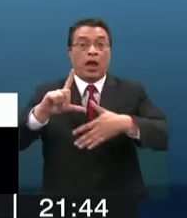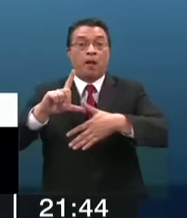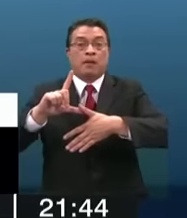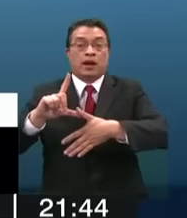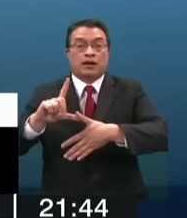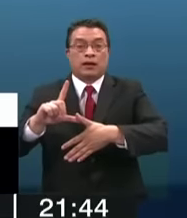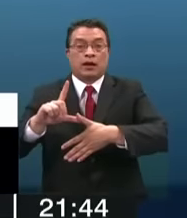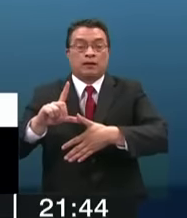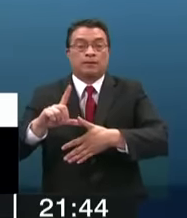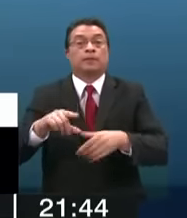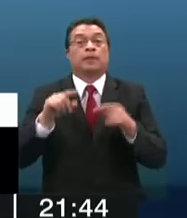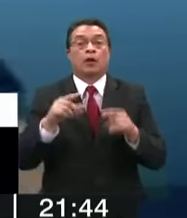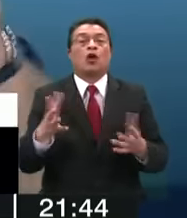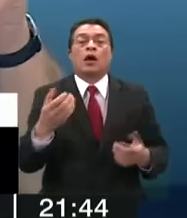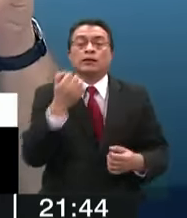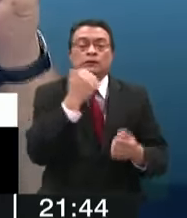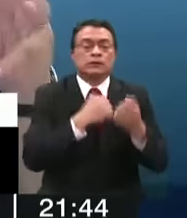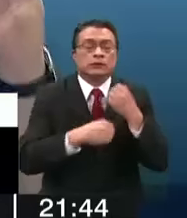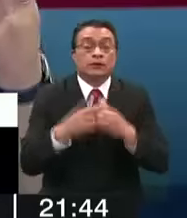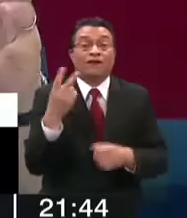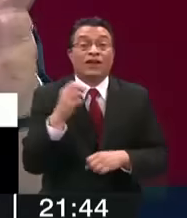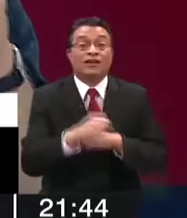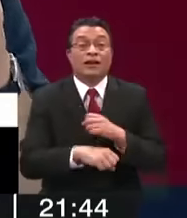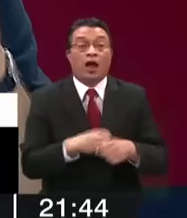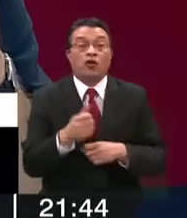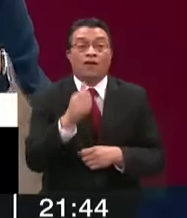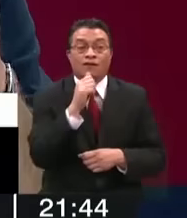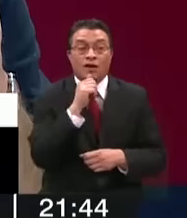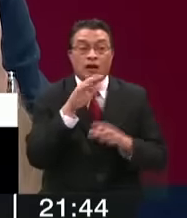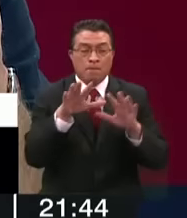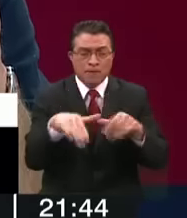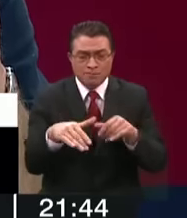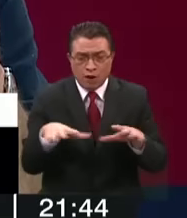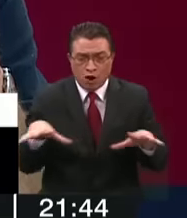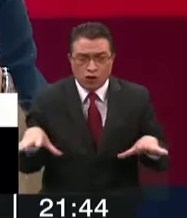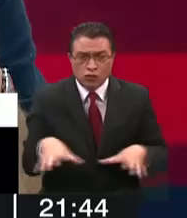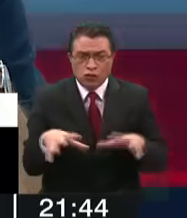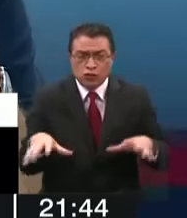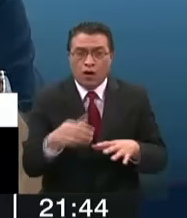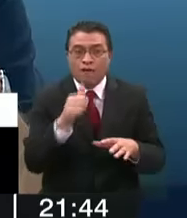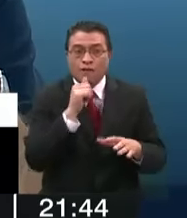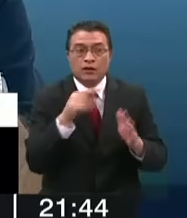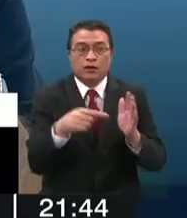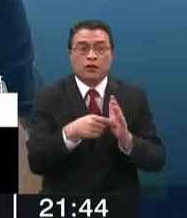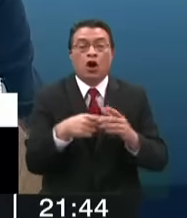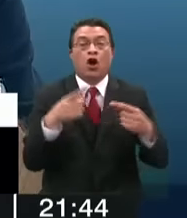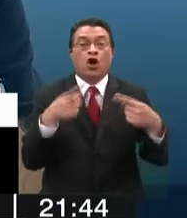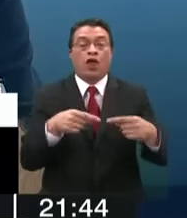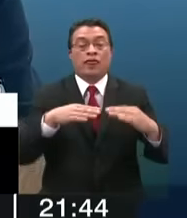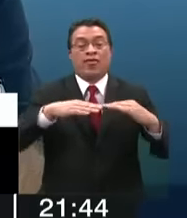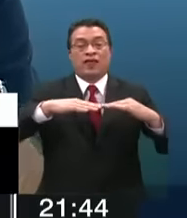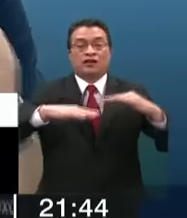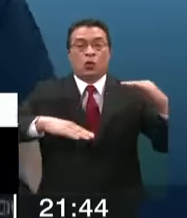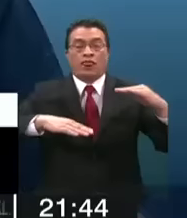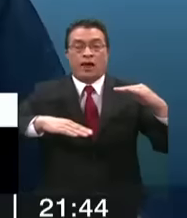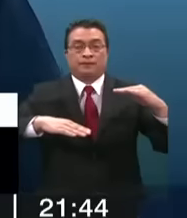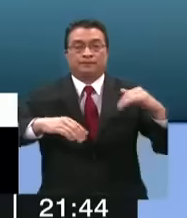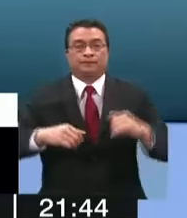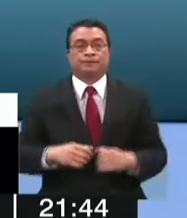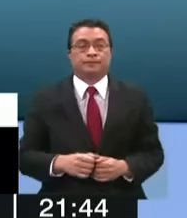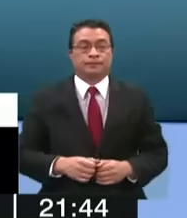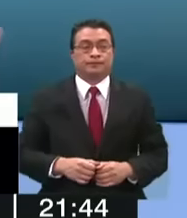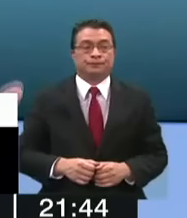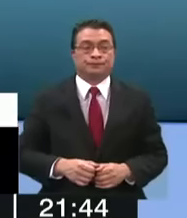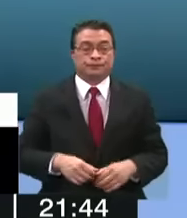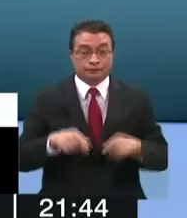nuestra falta en nuestros 20 años? Que no le colocamos el mismo esfuerzo a la lucha contra la desigualdad. Bueno, pero de